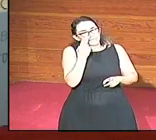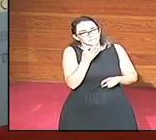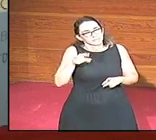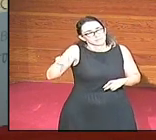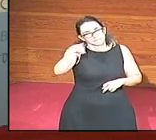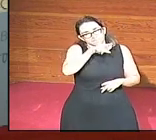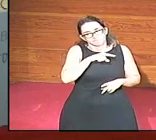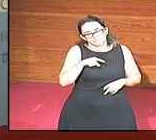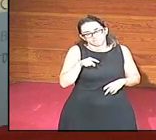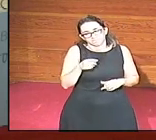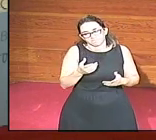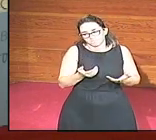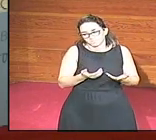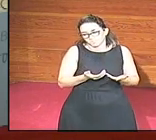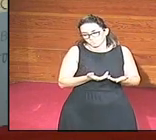poco